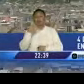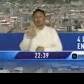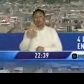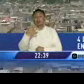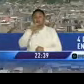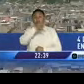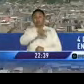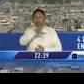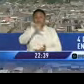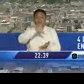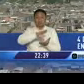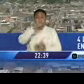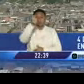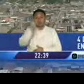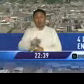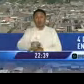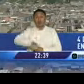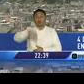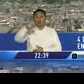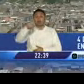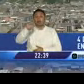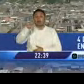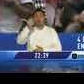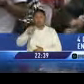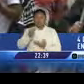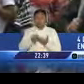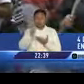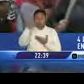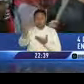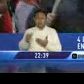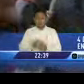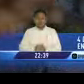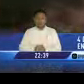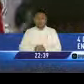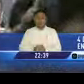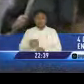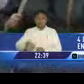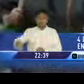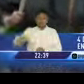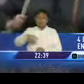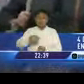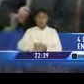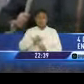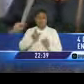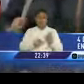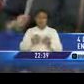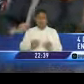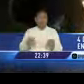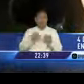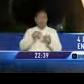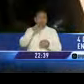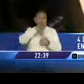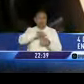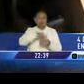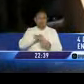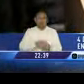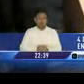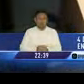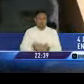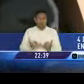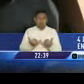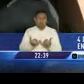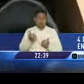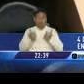electorales: Centro, Sur, Norte, Valles y las parroquias rurales. Algunos de estos concentran una mayor cantidad de votantes que otros, lo cual pone en la mira